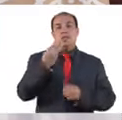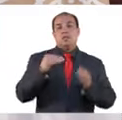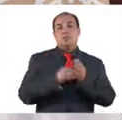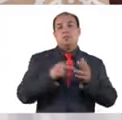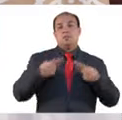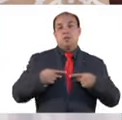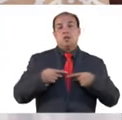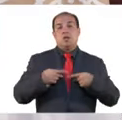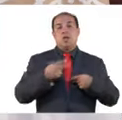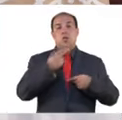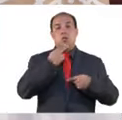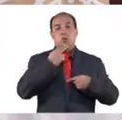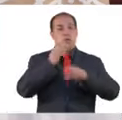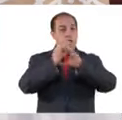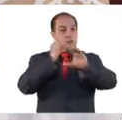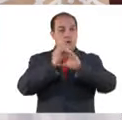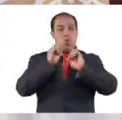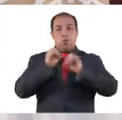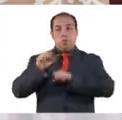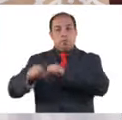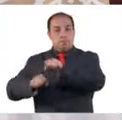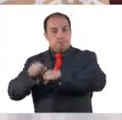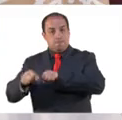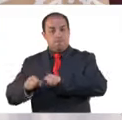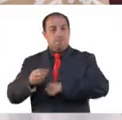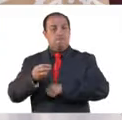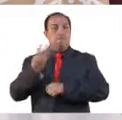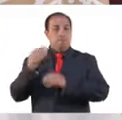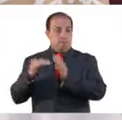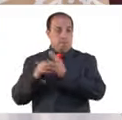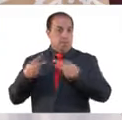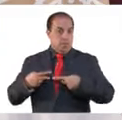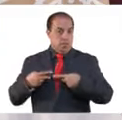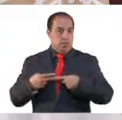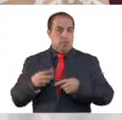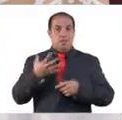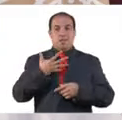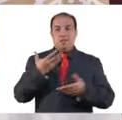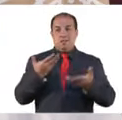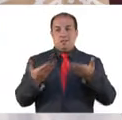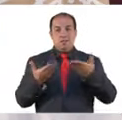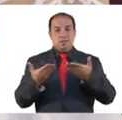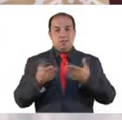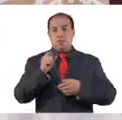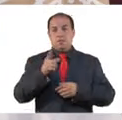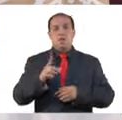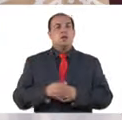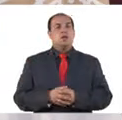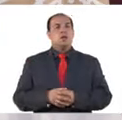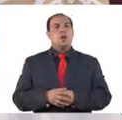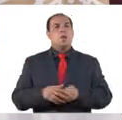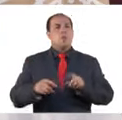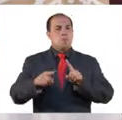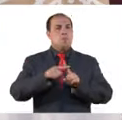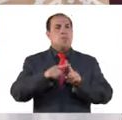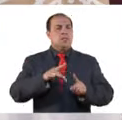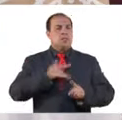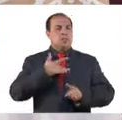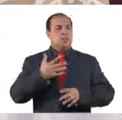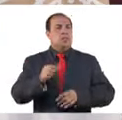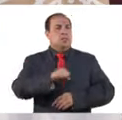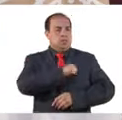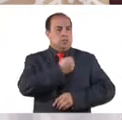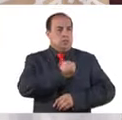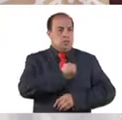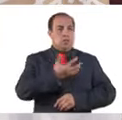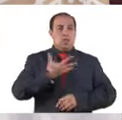en bicicleta, ¿no? Entonces, ese es el impacto directo que tiene, y por supuesto un impacto también en la salud. Hay un tema ambiental que bien mencionaba la jefa de